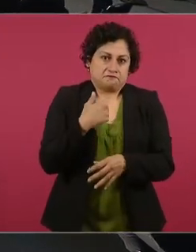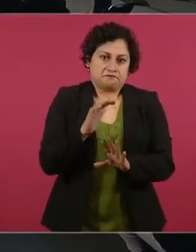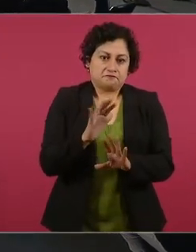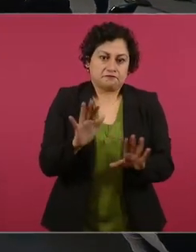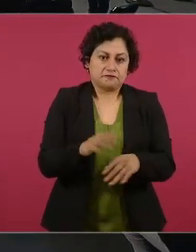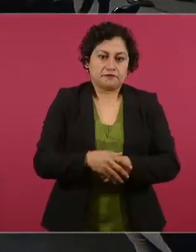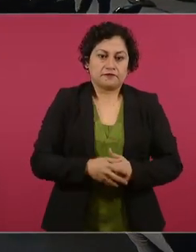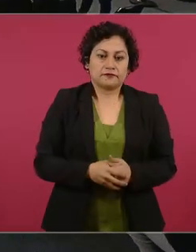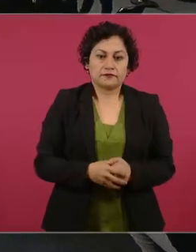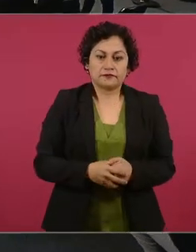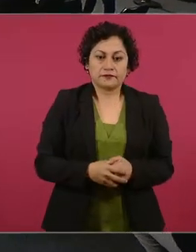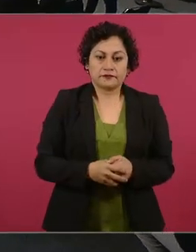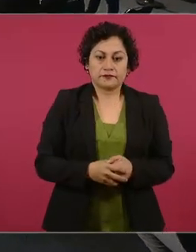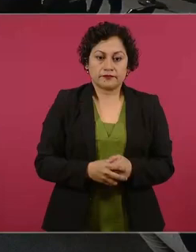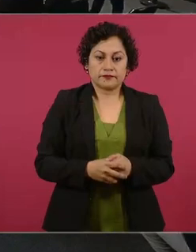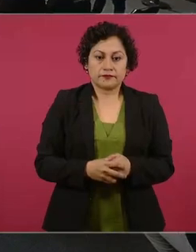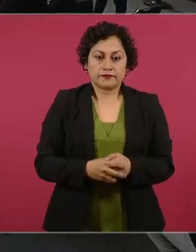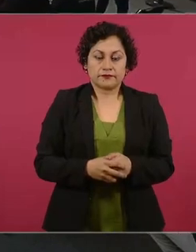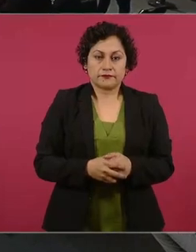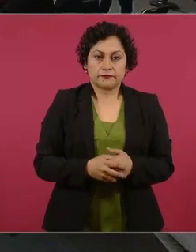Esa fue la que más usó.